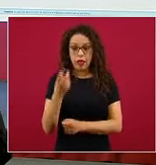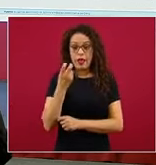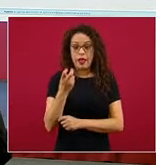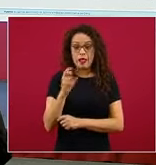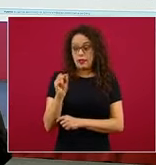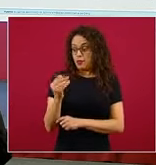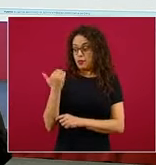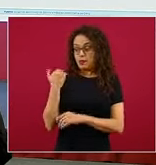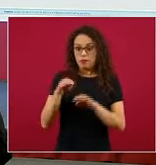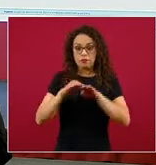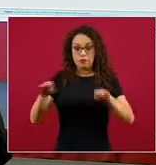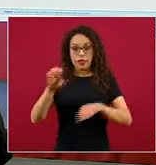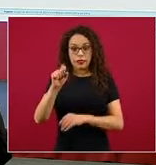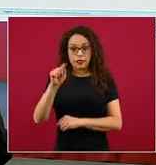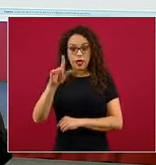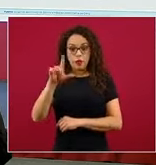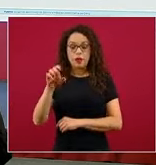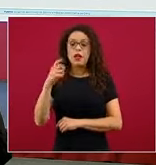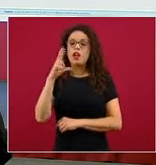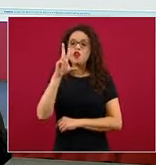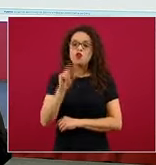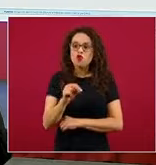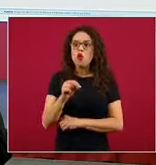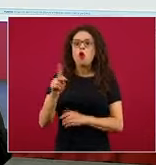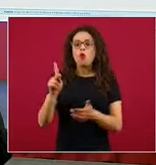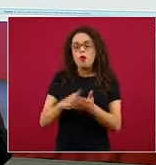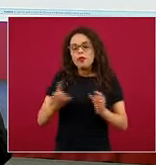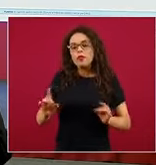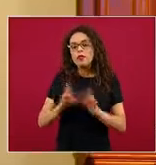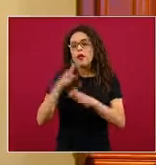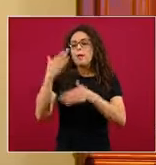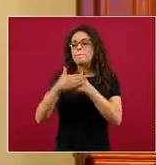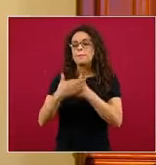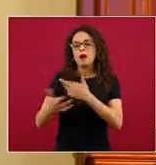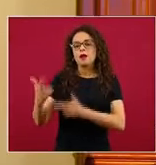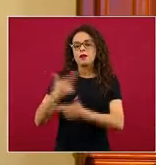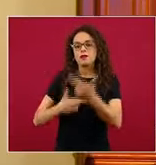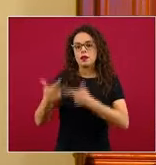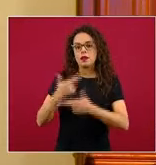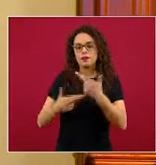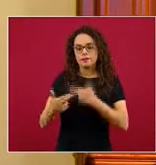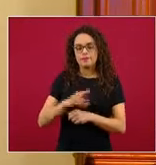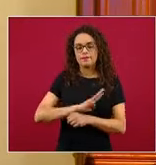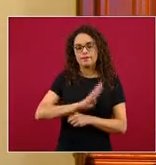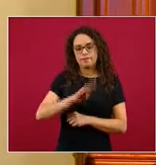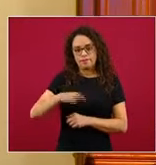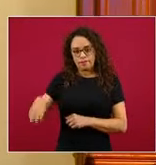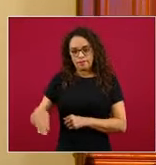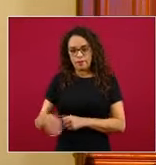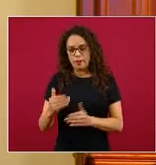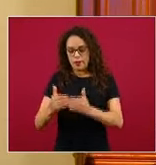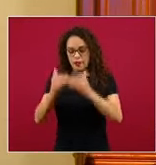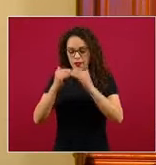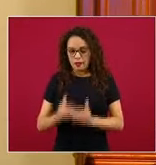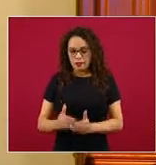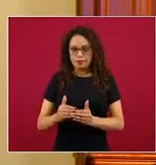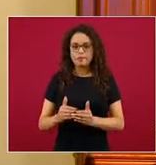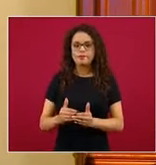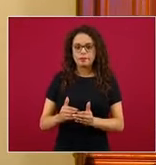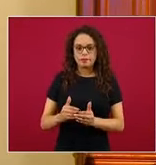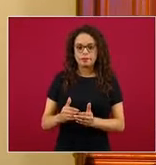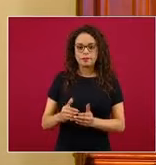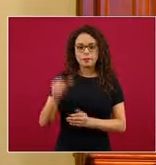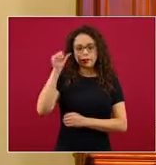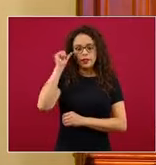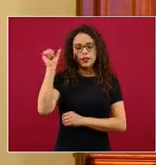no signifique una reactivación de la ocurrencia de sus defunciones. Asia, África y Oceanía continúan